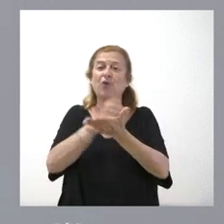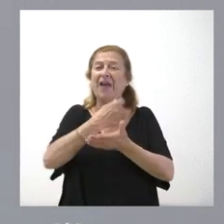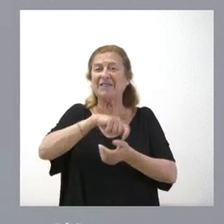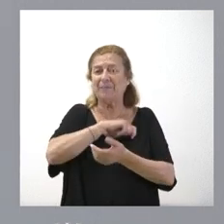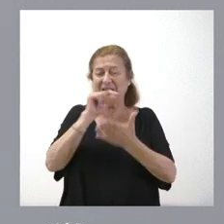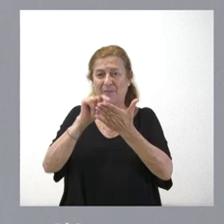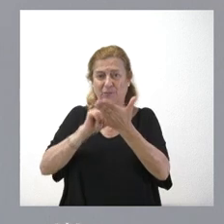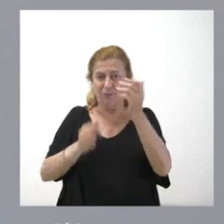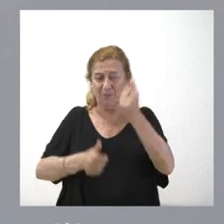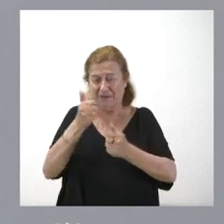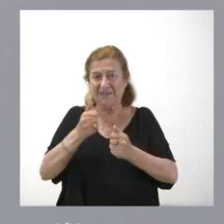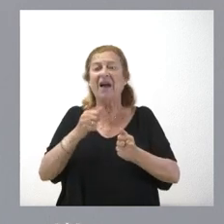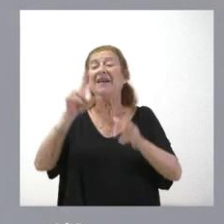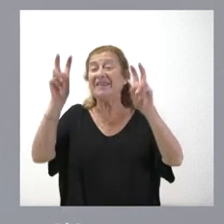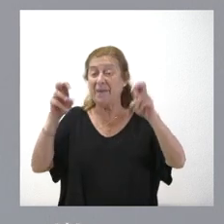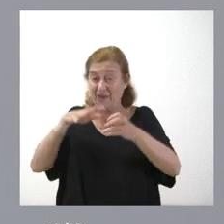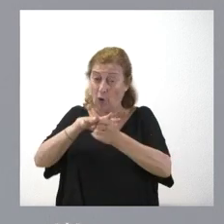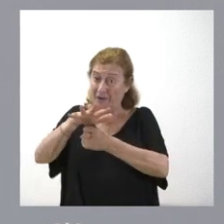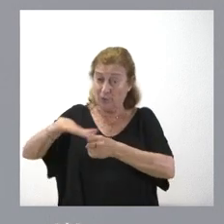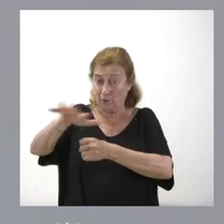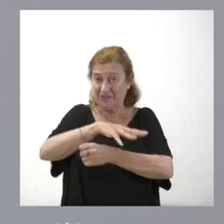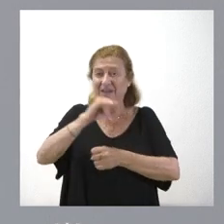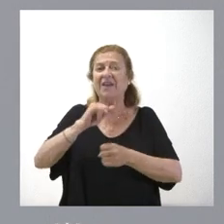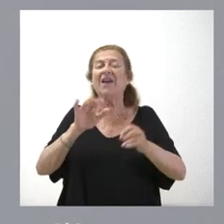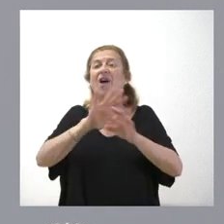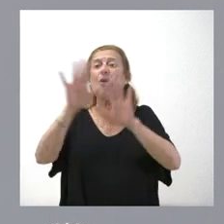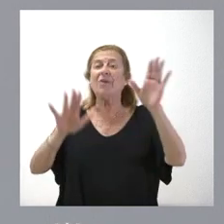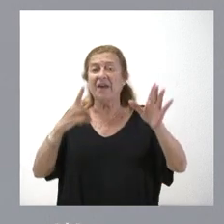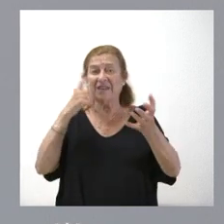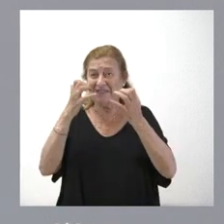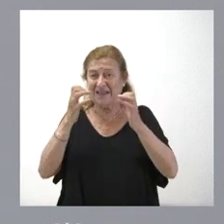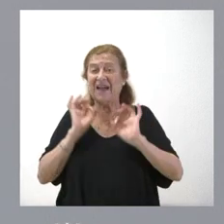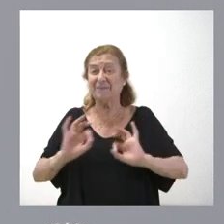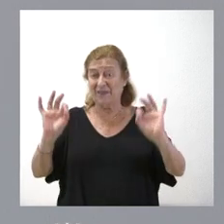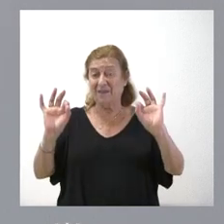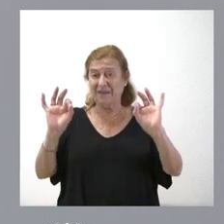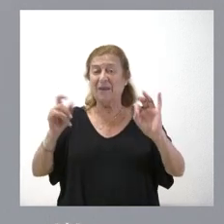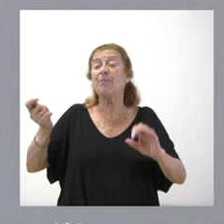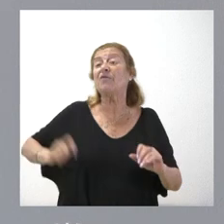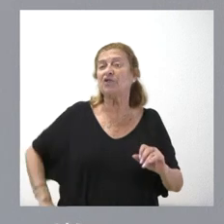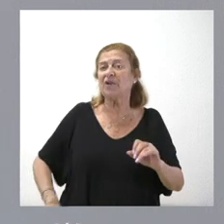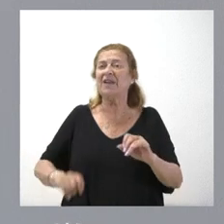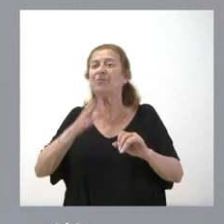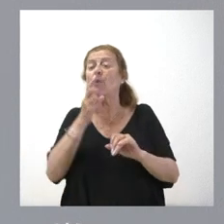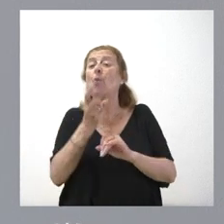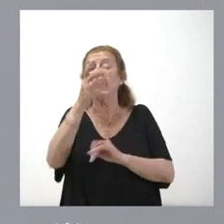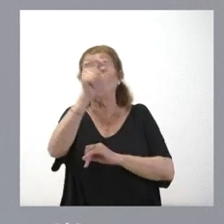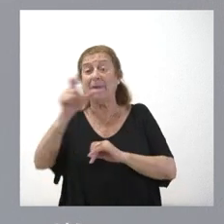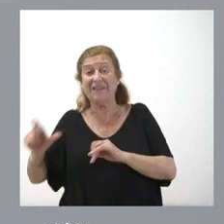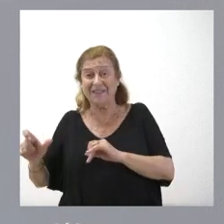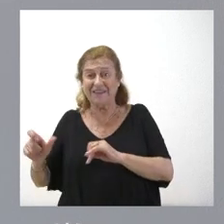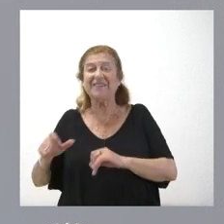en el apartado de cobertura y la comunidad destaca especialmente en profesionales por número de habitantes